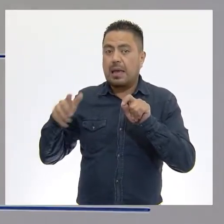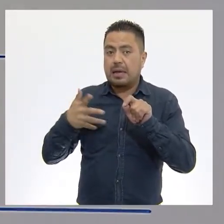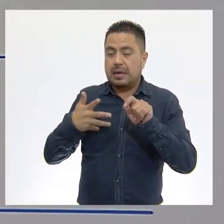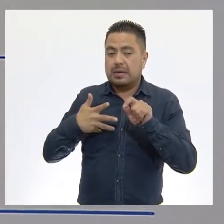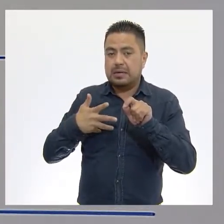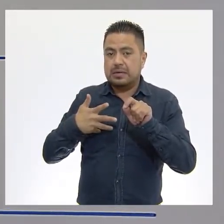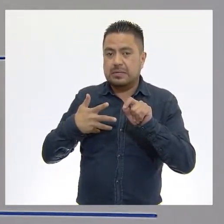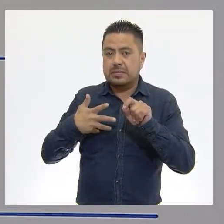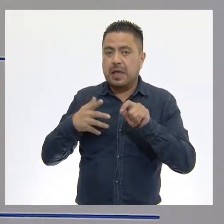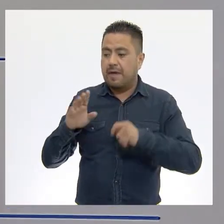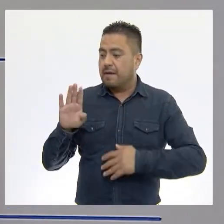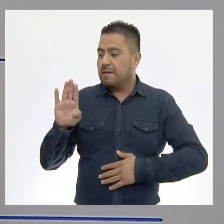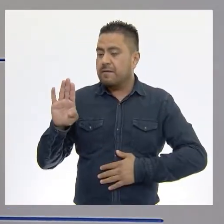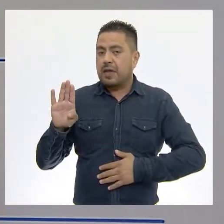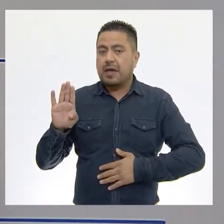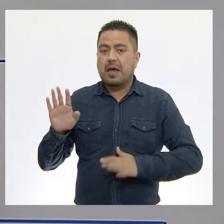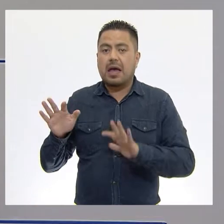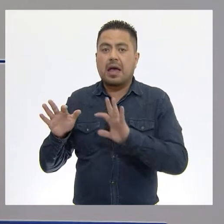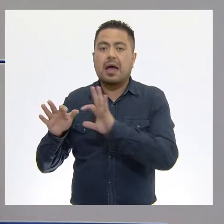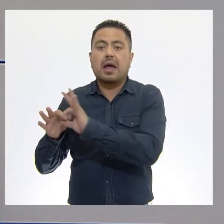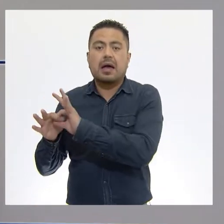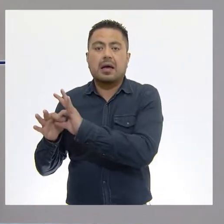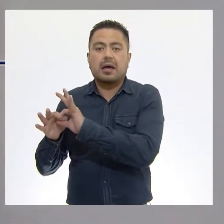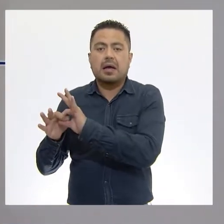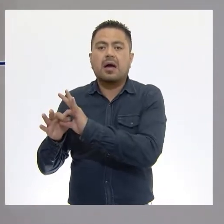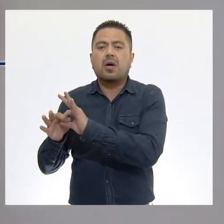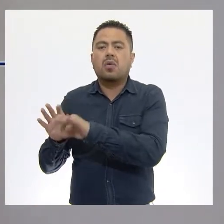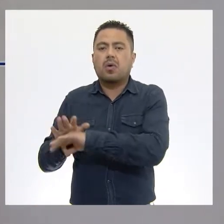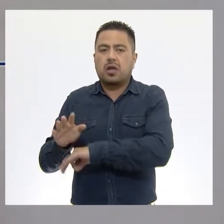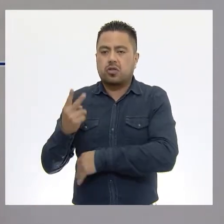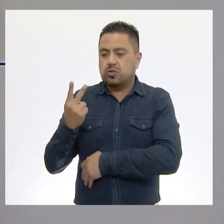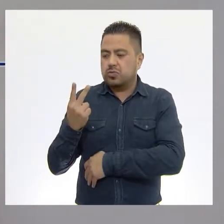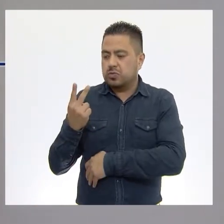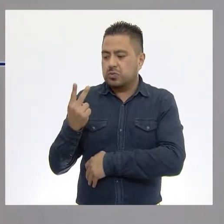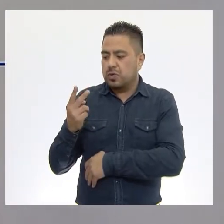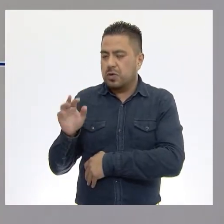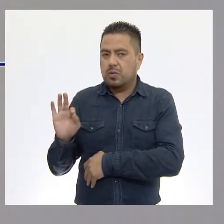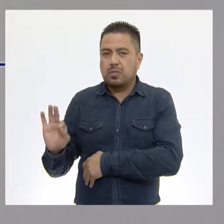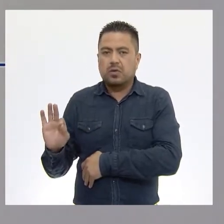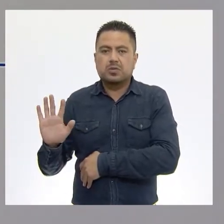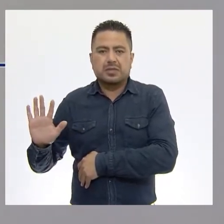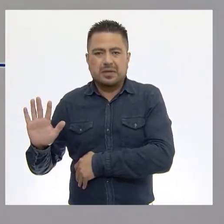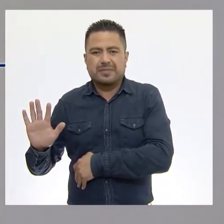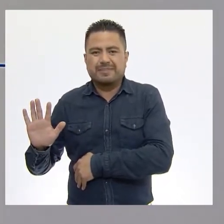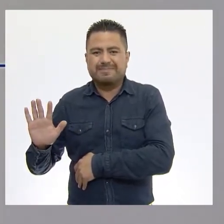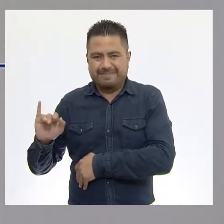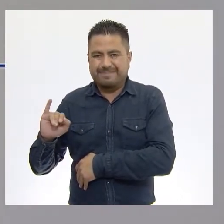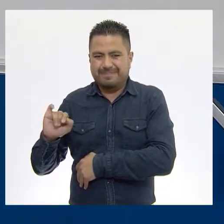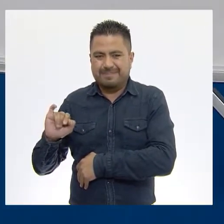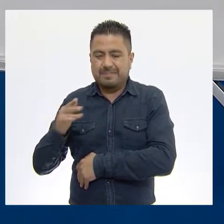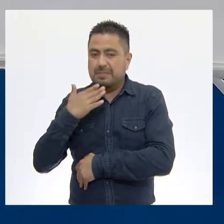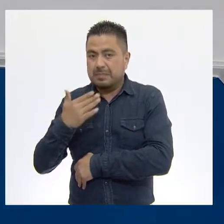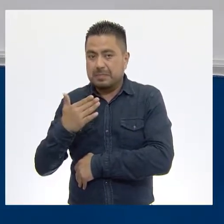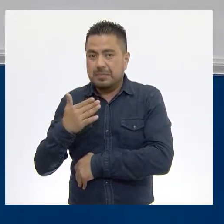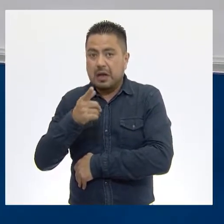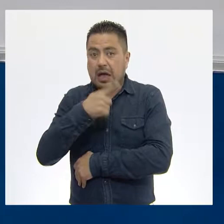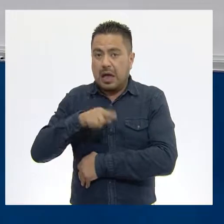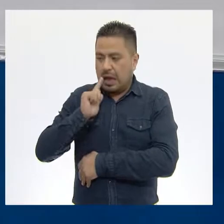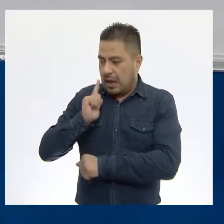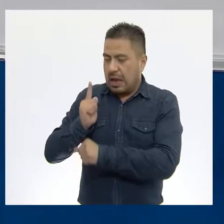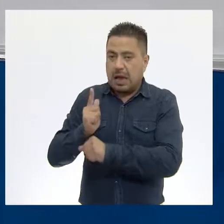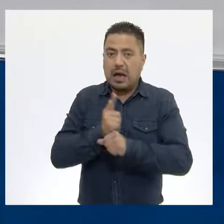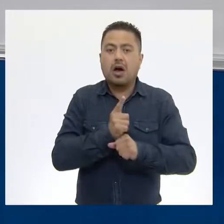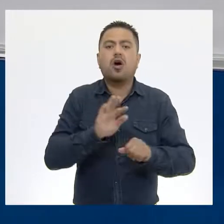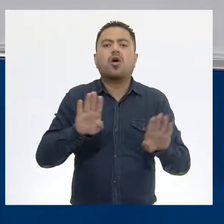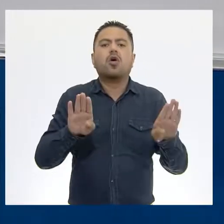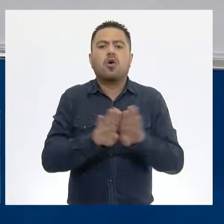tendríamos ese inciso B que corresponde Al A 2.5. punto 5. Muy bien, ¿se dieron cuenta cómo